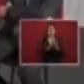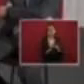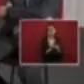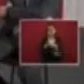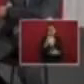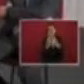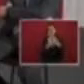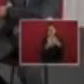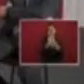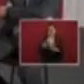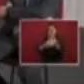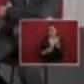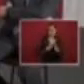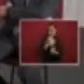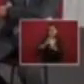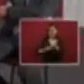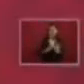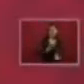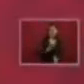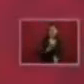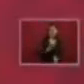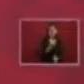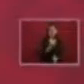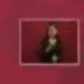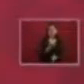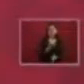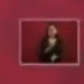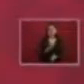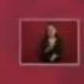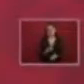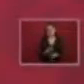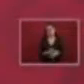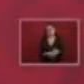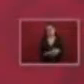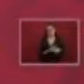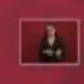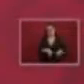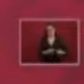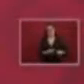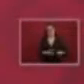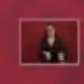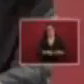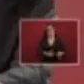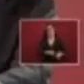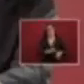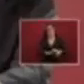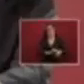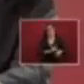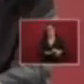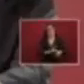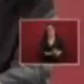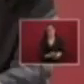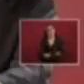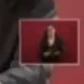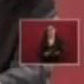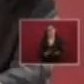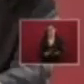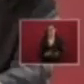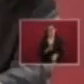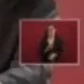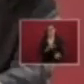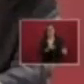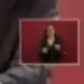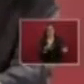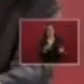favorecen. lo que puedo decir que es una constante en este primer año de gobierno es en la medida en que inseguridad y economía